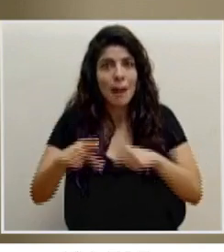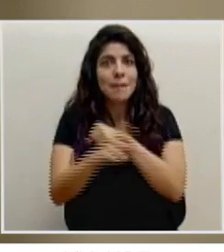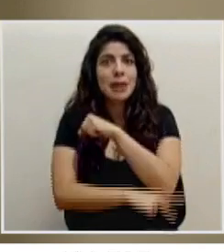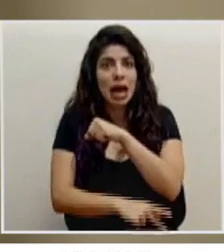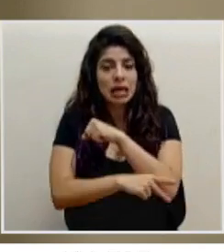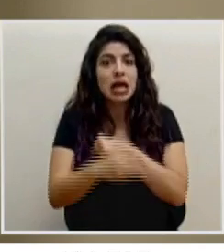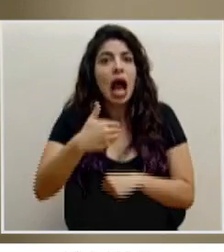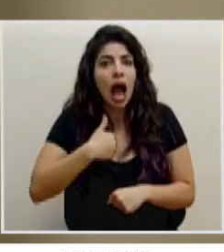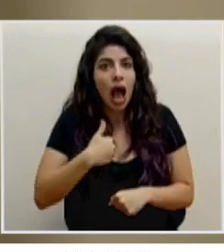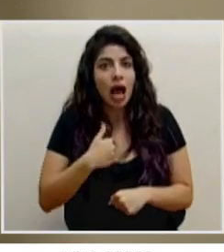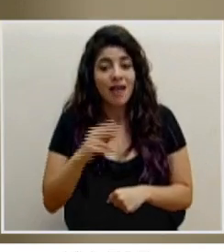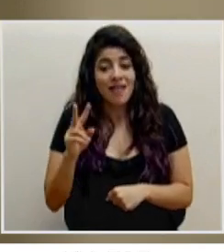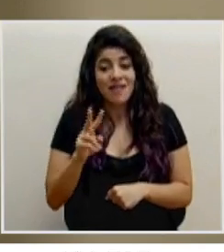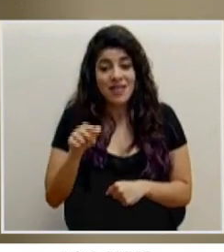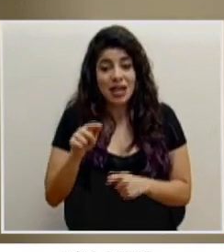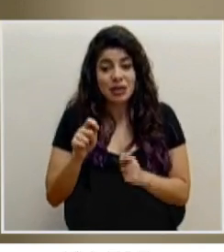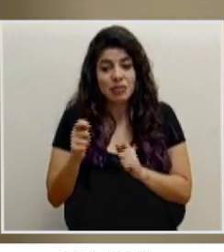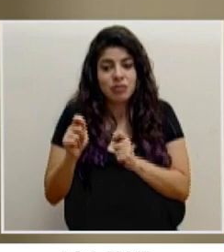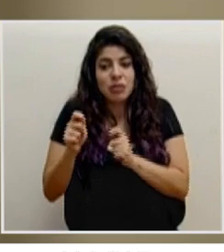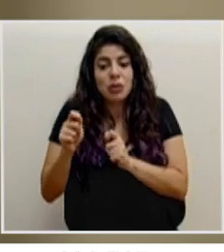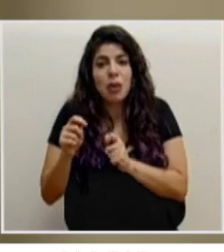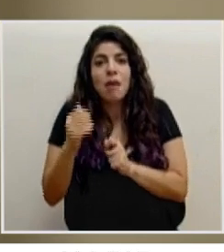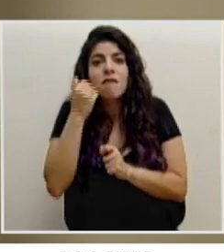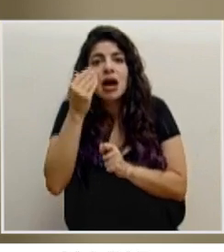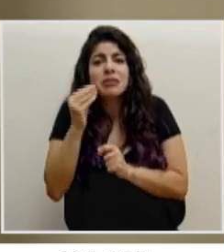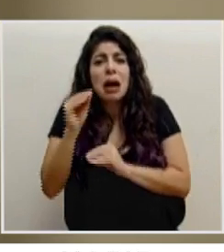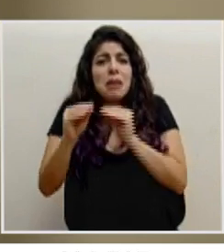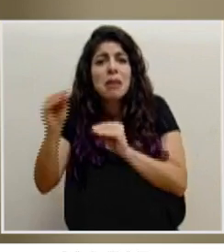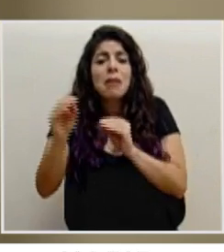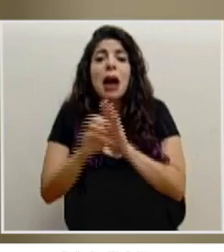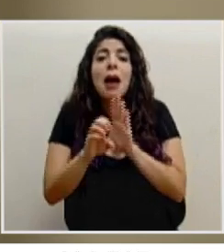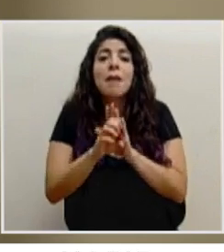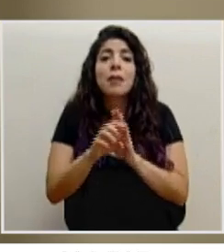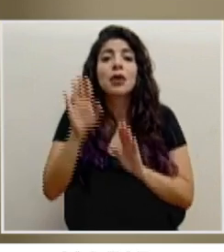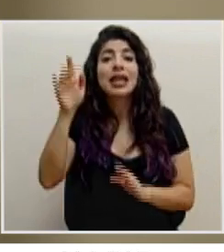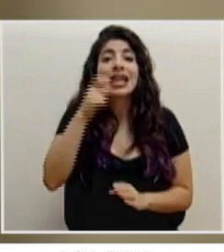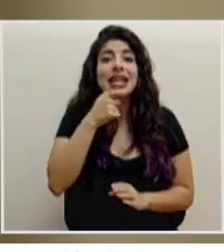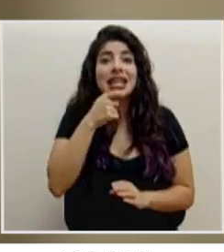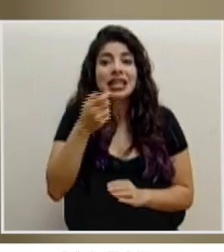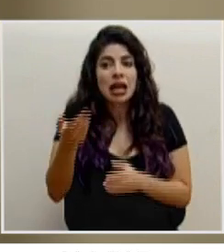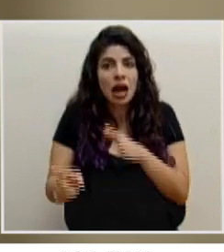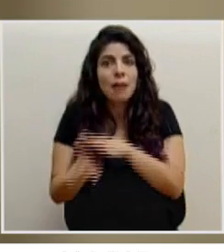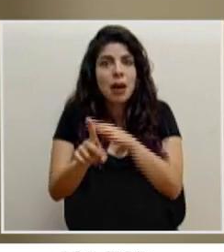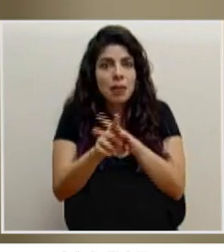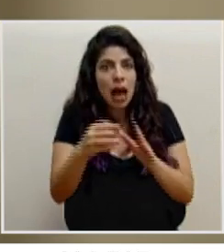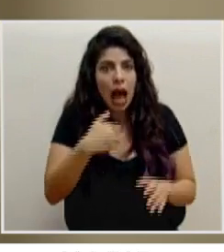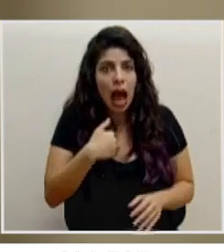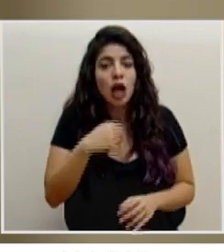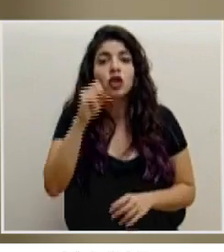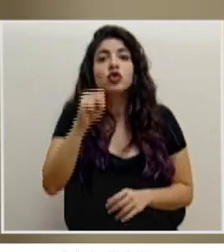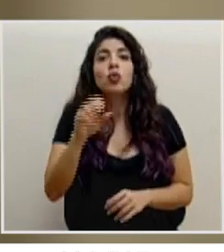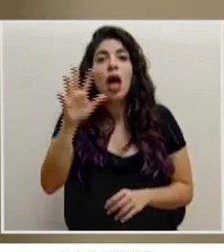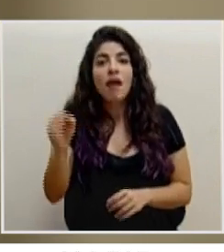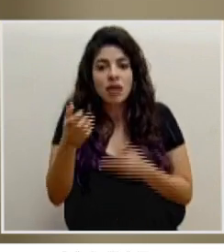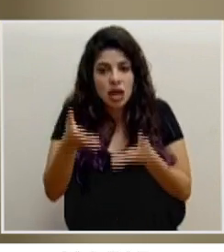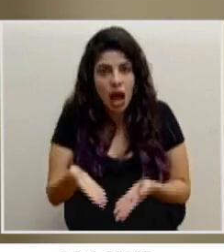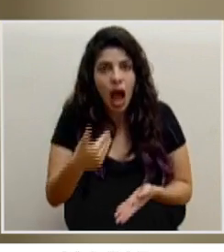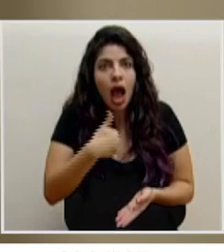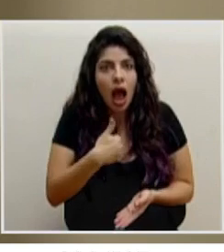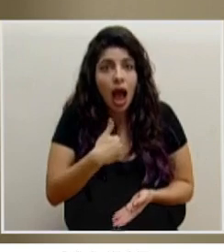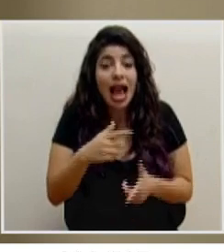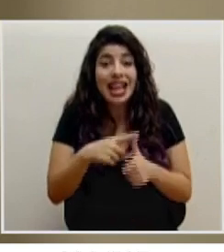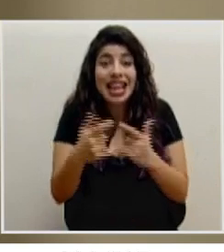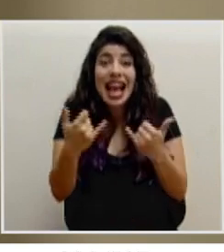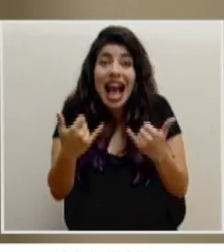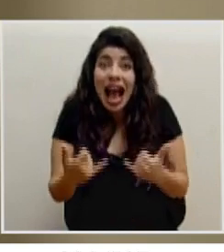país. Hay cada vez más reportes de la variante, por ejemplo, del Reino Unido, ya tenemos la variante de Sudáfrica. Así que